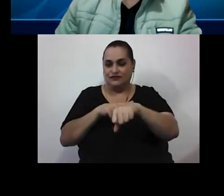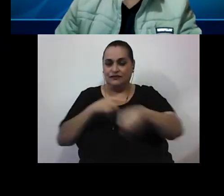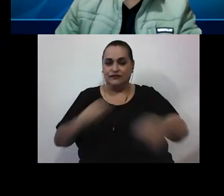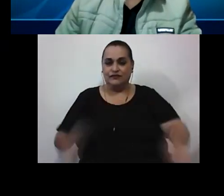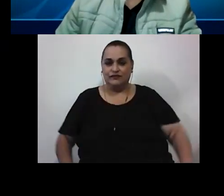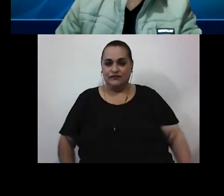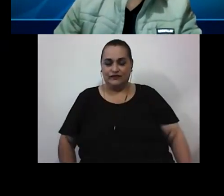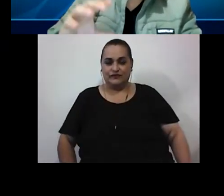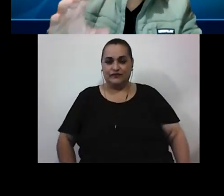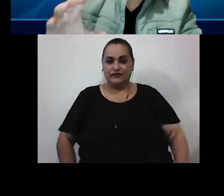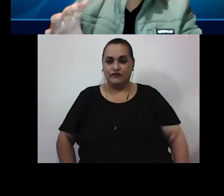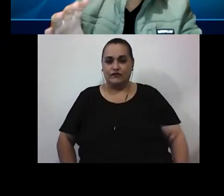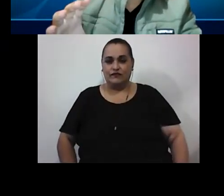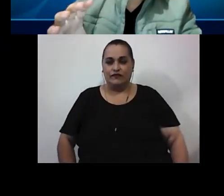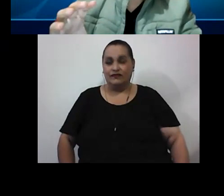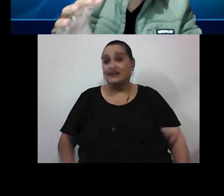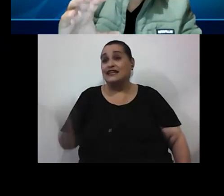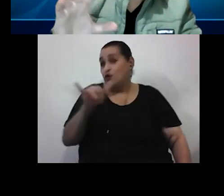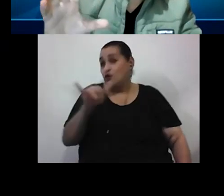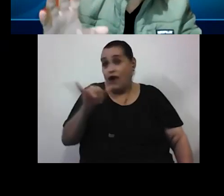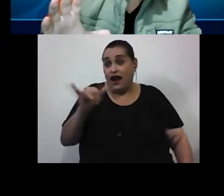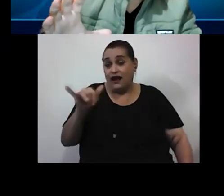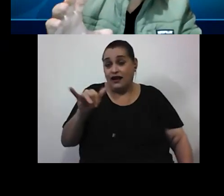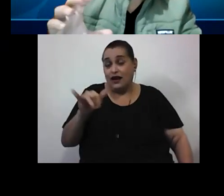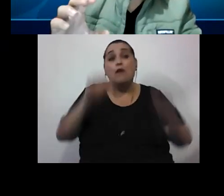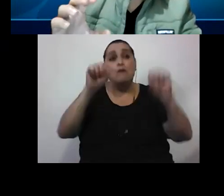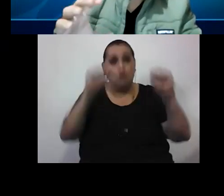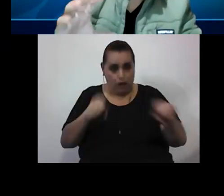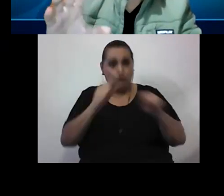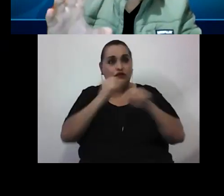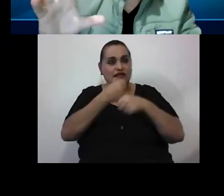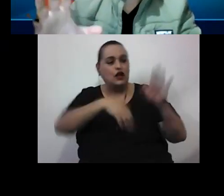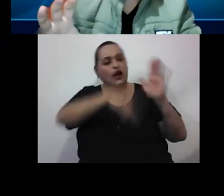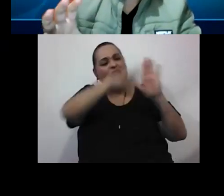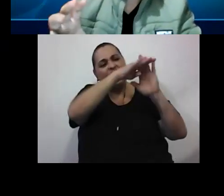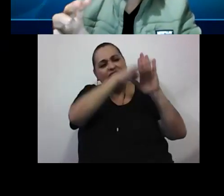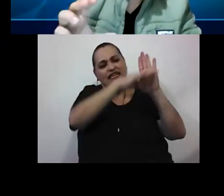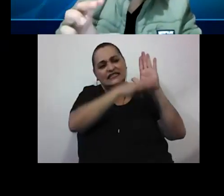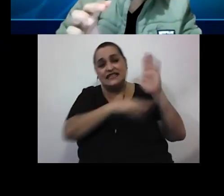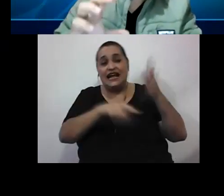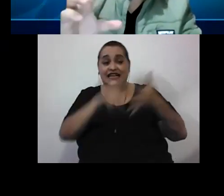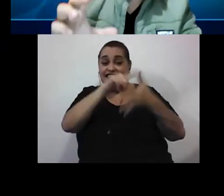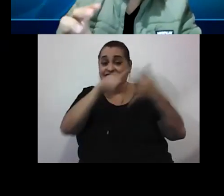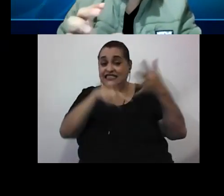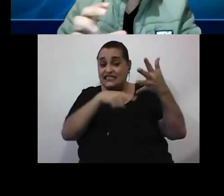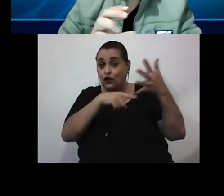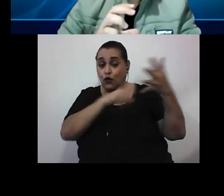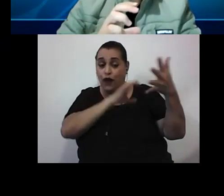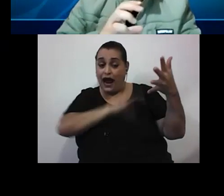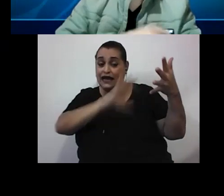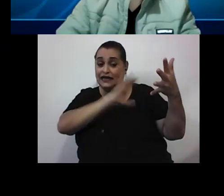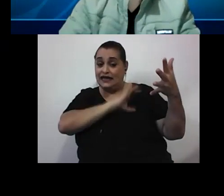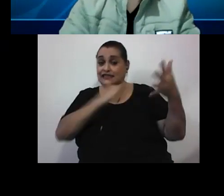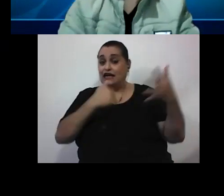Bueno, igualmente, podemos hacer una lista de al menos 5 características de lo que yo espero que ese